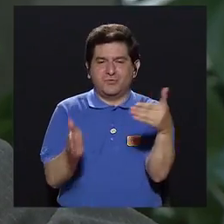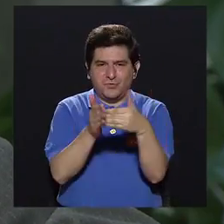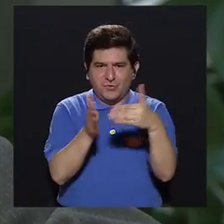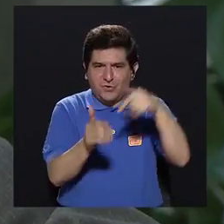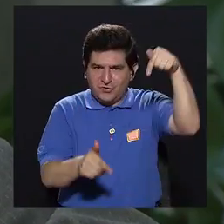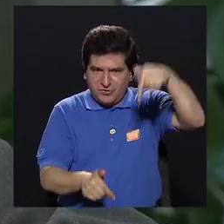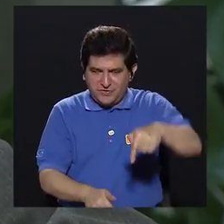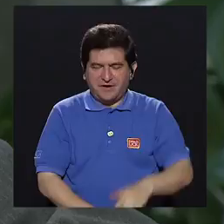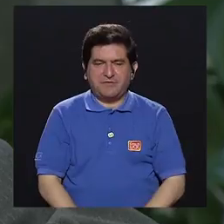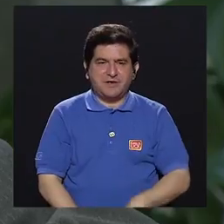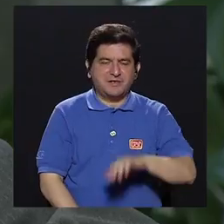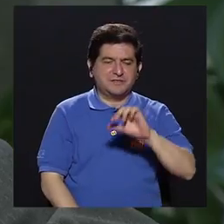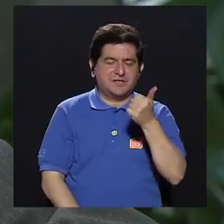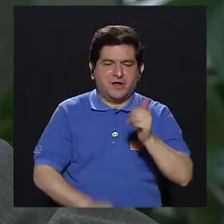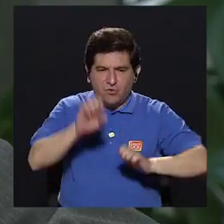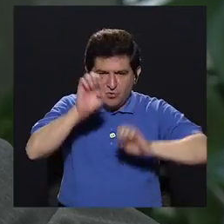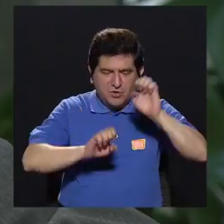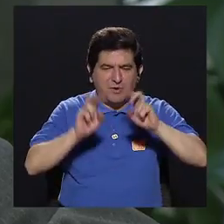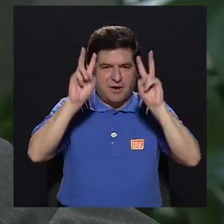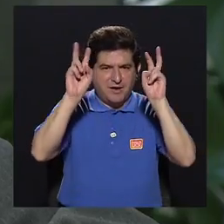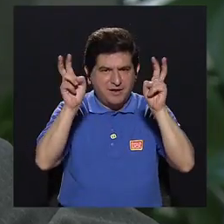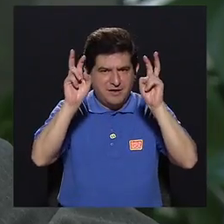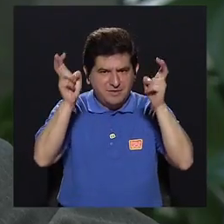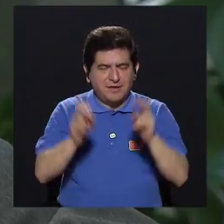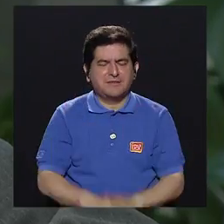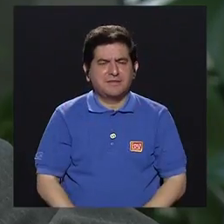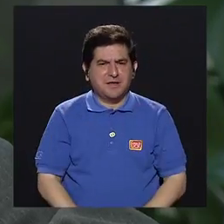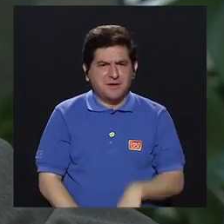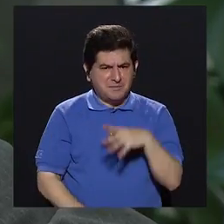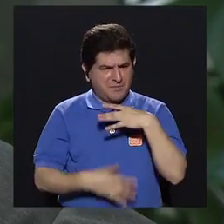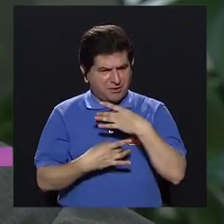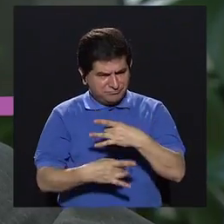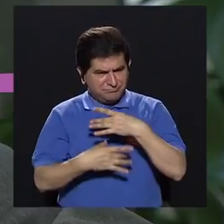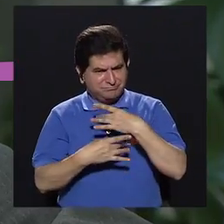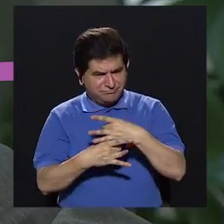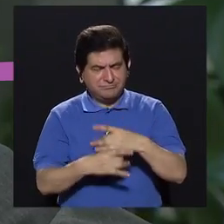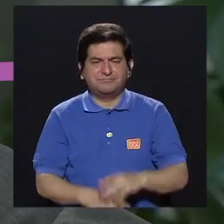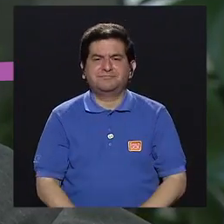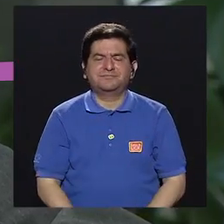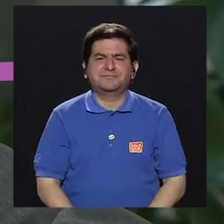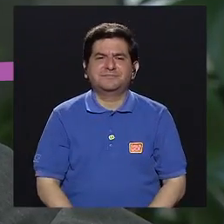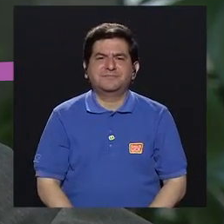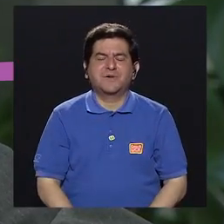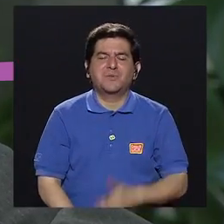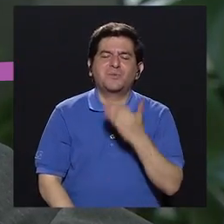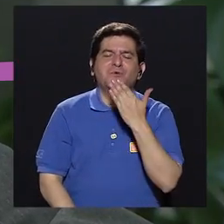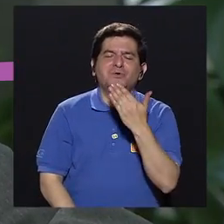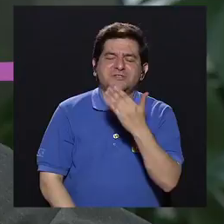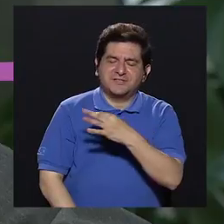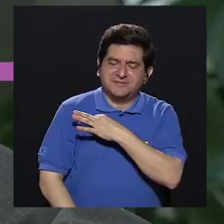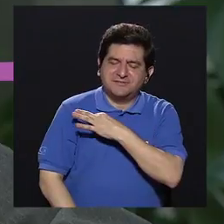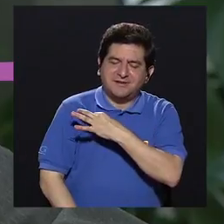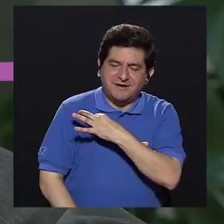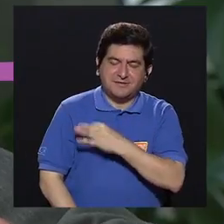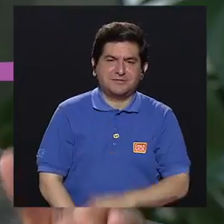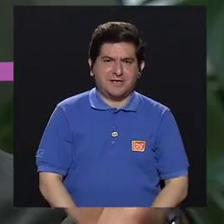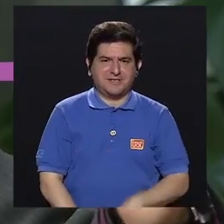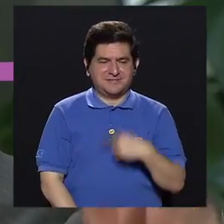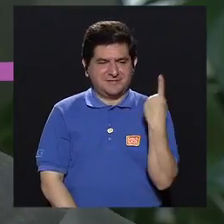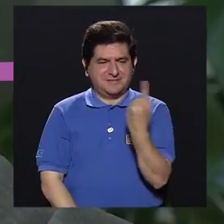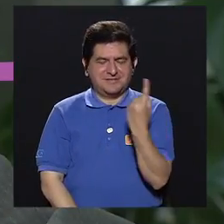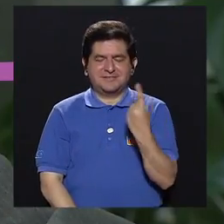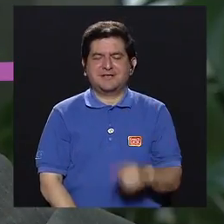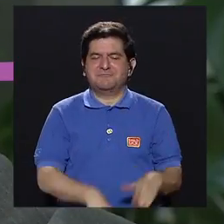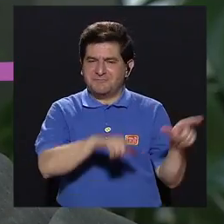pronto para otro abordaje de un tema tan, tan bonito. Muchas gracias más bien por la invitación y claro,